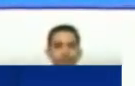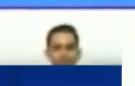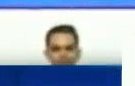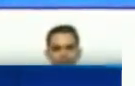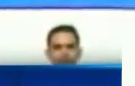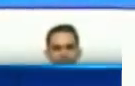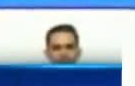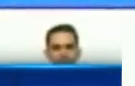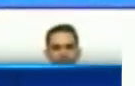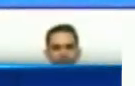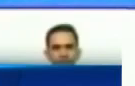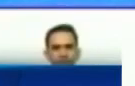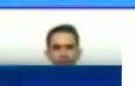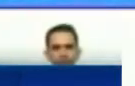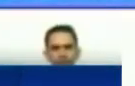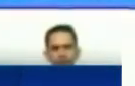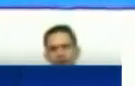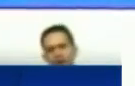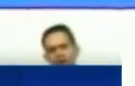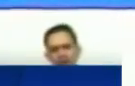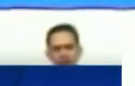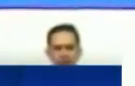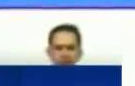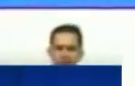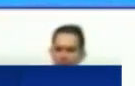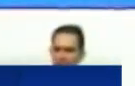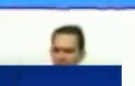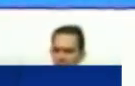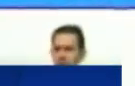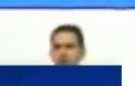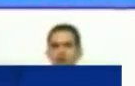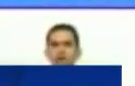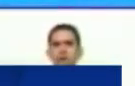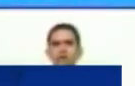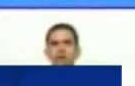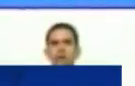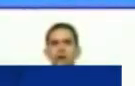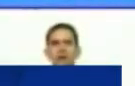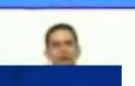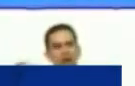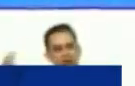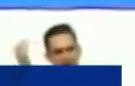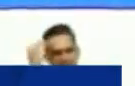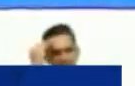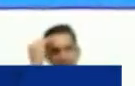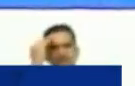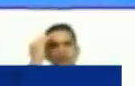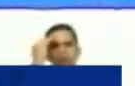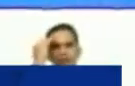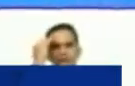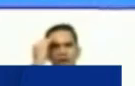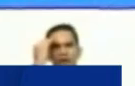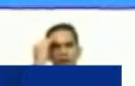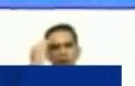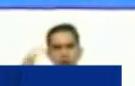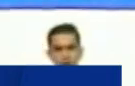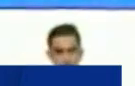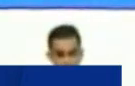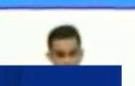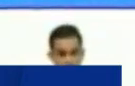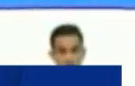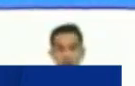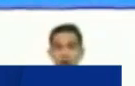El pueblo hondureño está convencido que el mejor camino para enfrentar